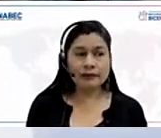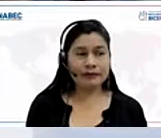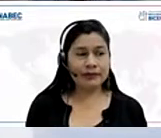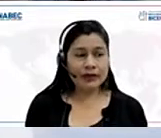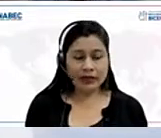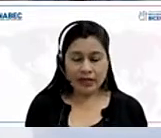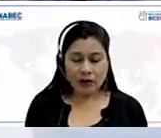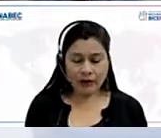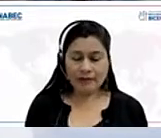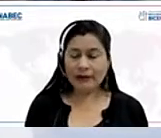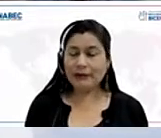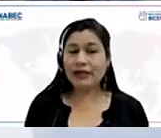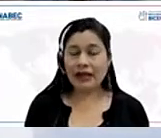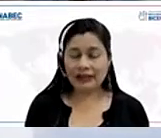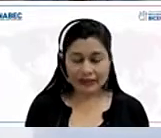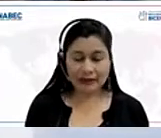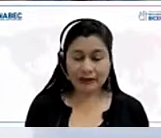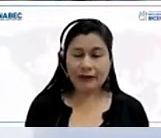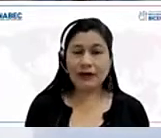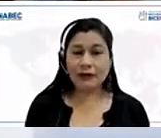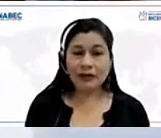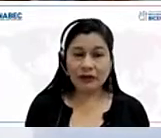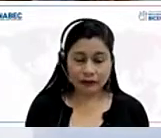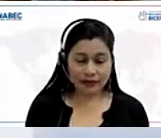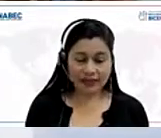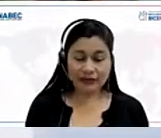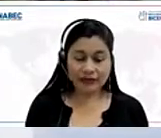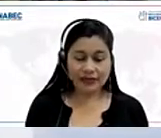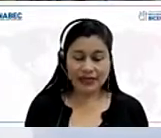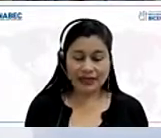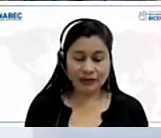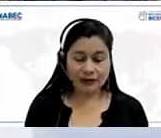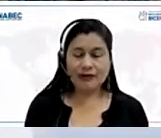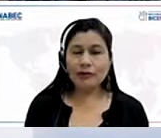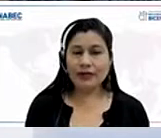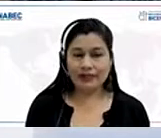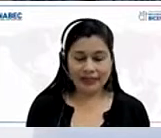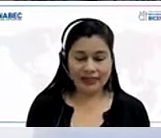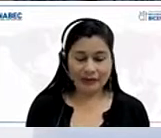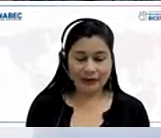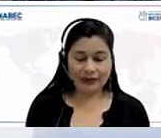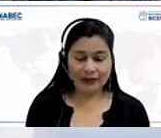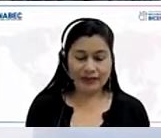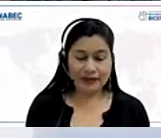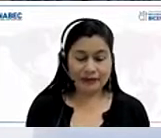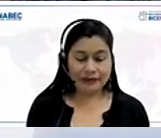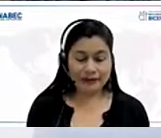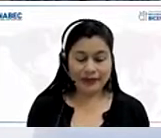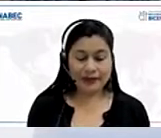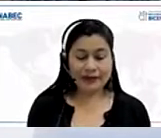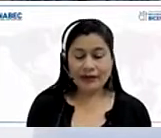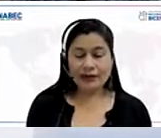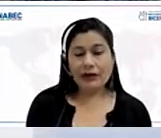YouTube. Y ahora vamos a hacerle, por favor, algunas preguntas que ya nos han llegado por este medio,